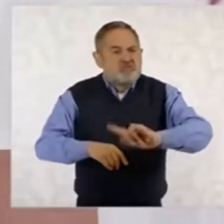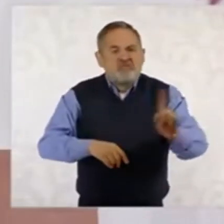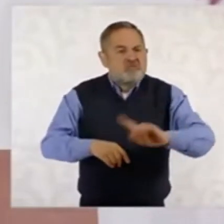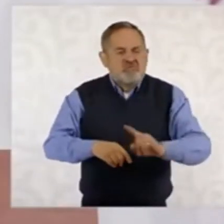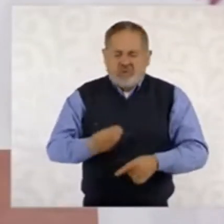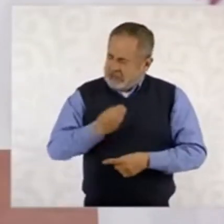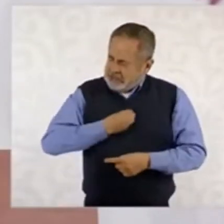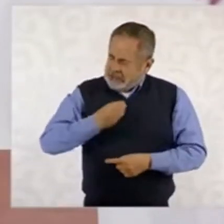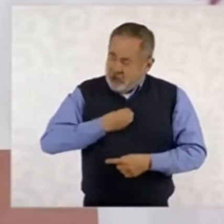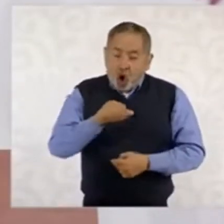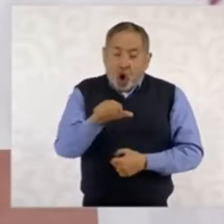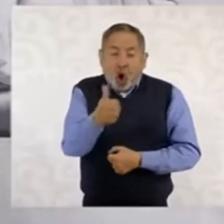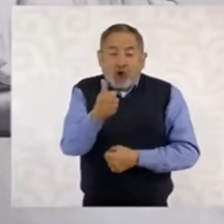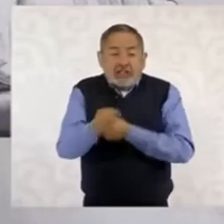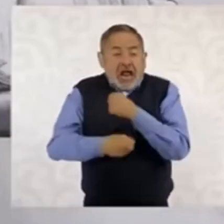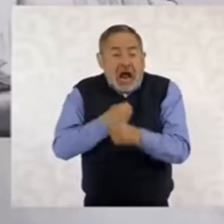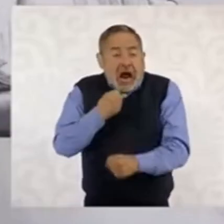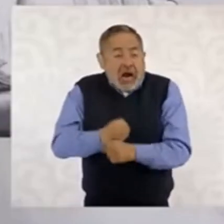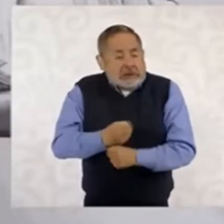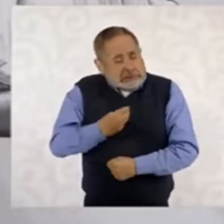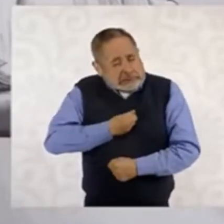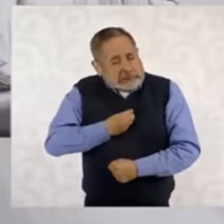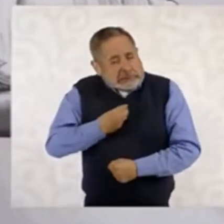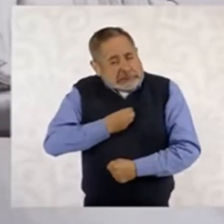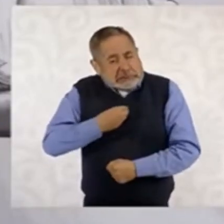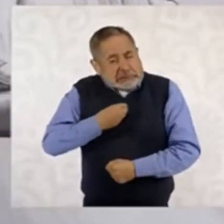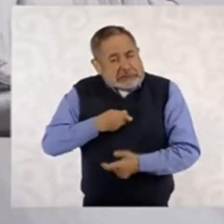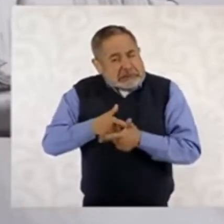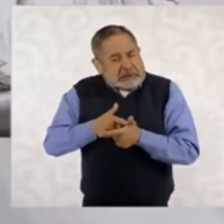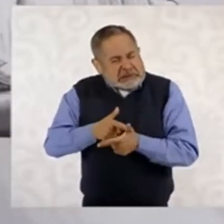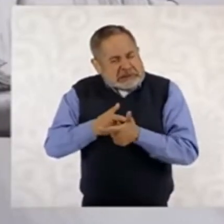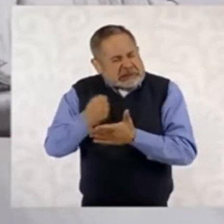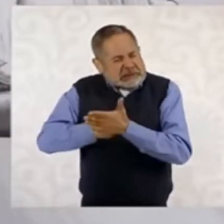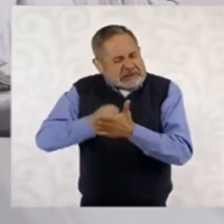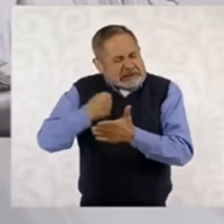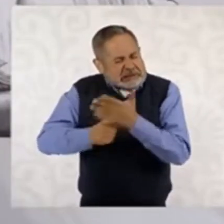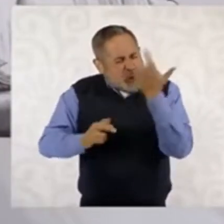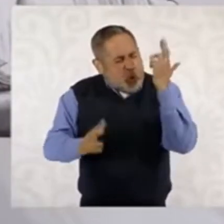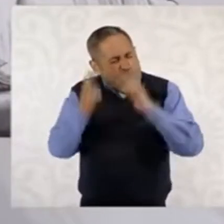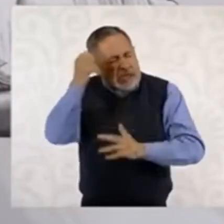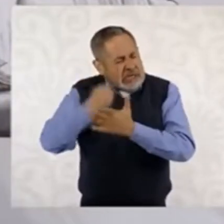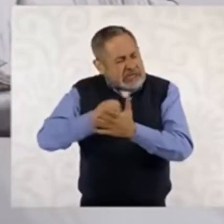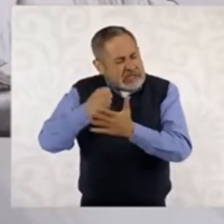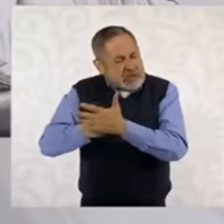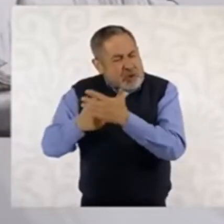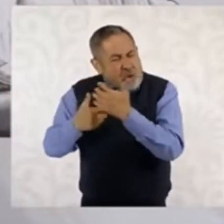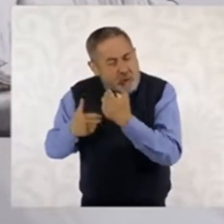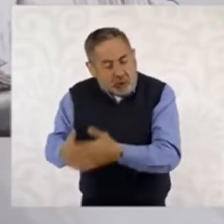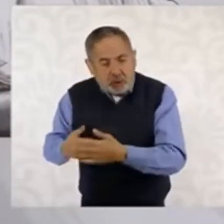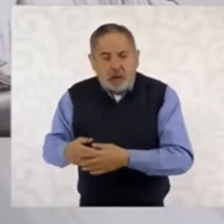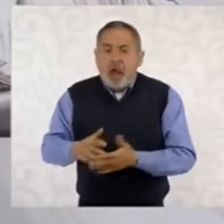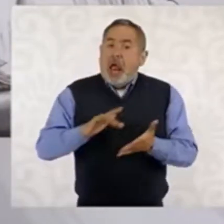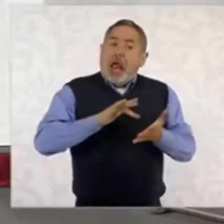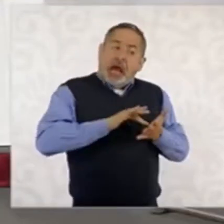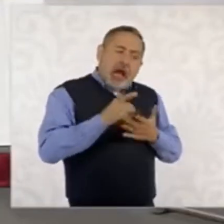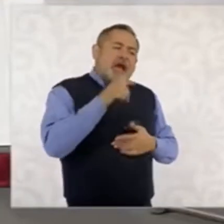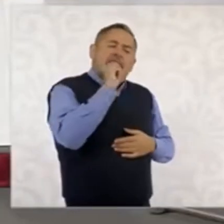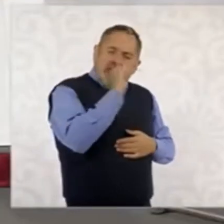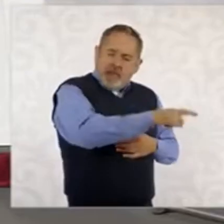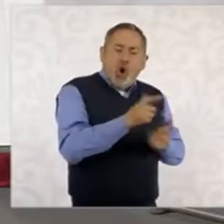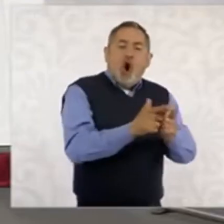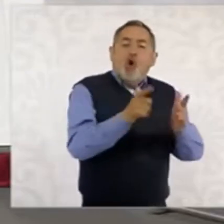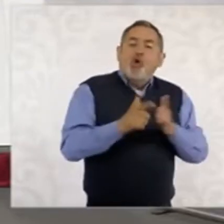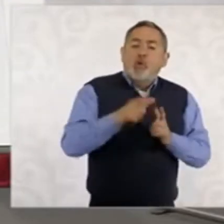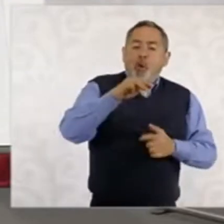11 años. Justo es reconocer también la solidaridad de Grupo México, empresa que a través